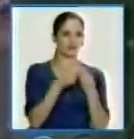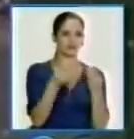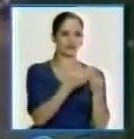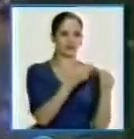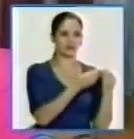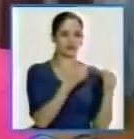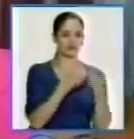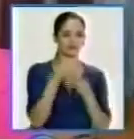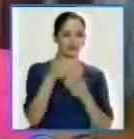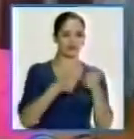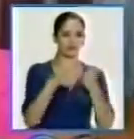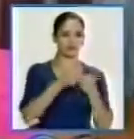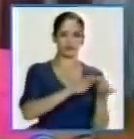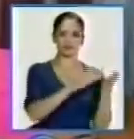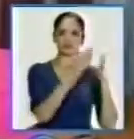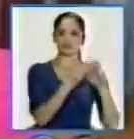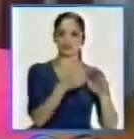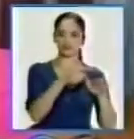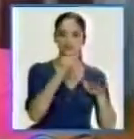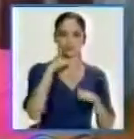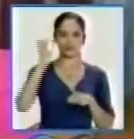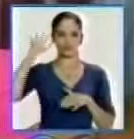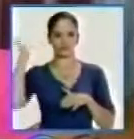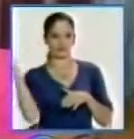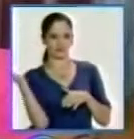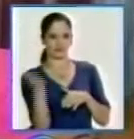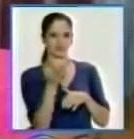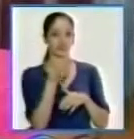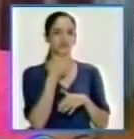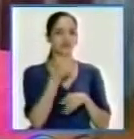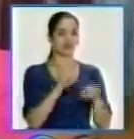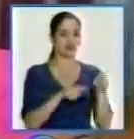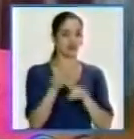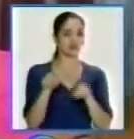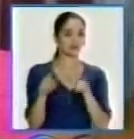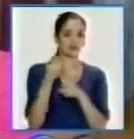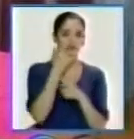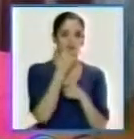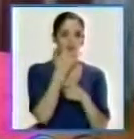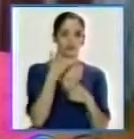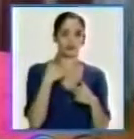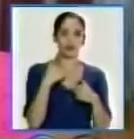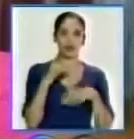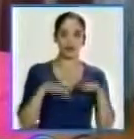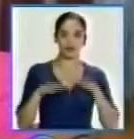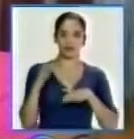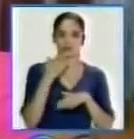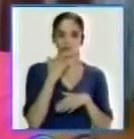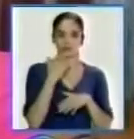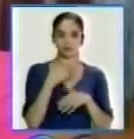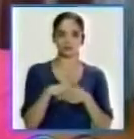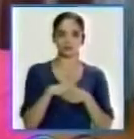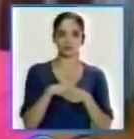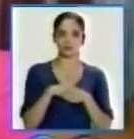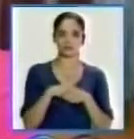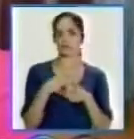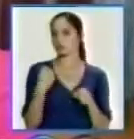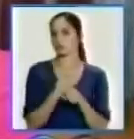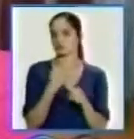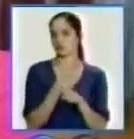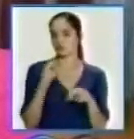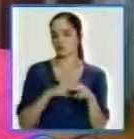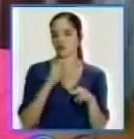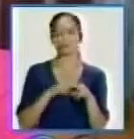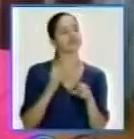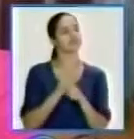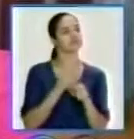el mesero. Se queda en la secuela, ¿no? Porque muchas veces, ¿qué pasa? Que muchas veces uno está trabajando normalmente